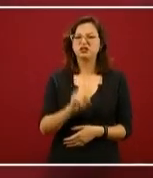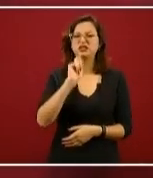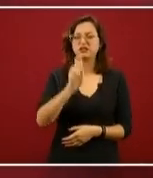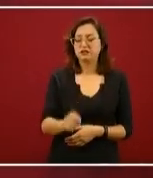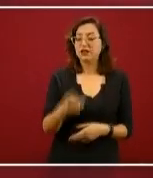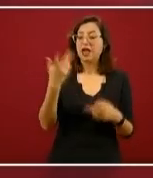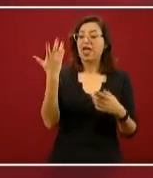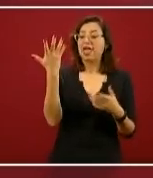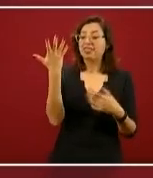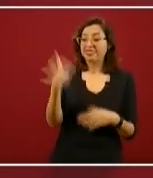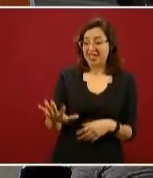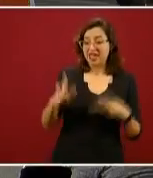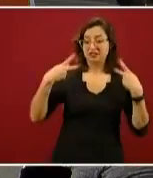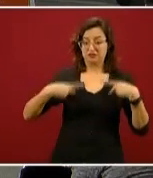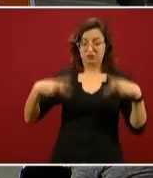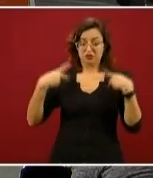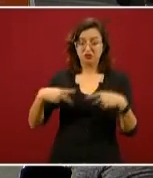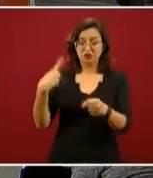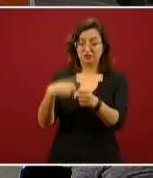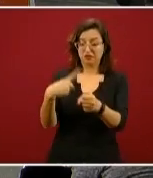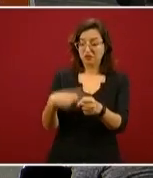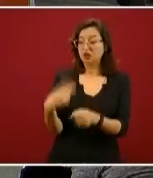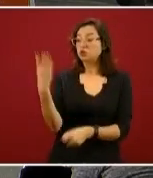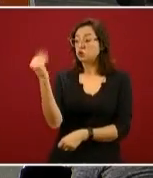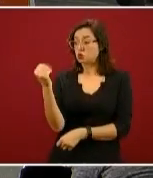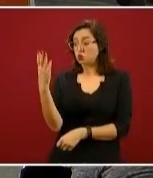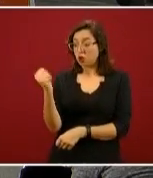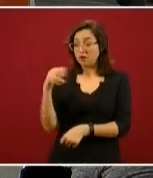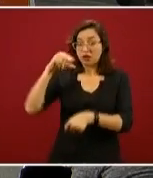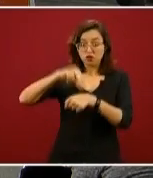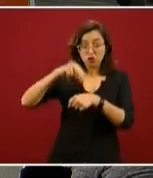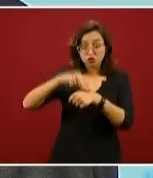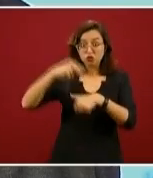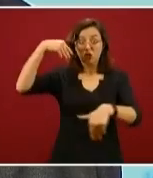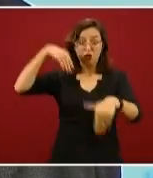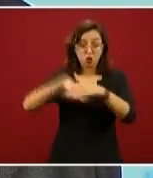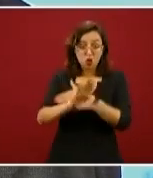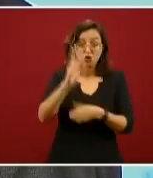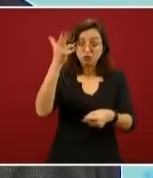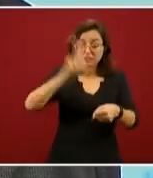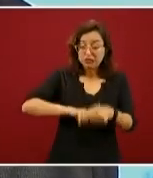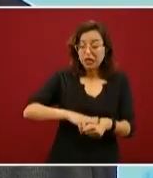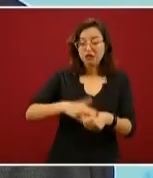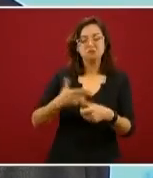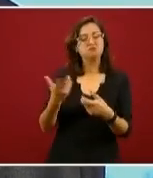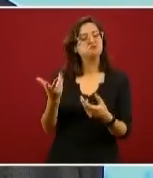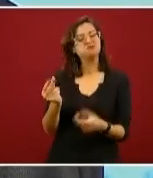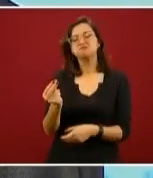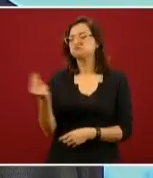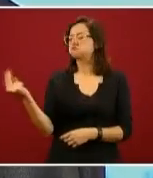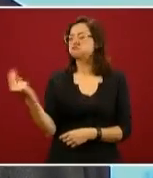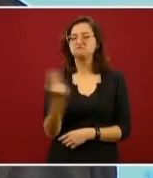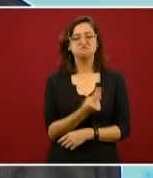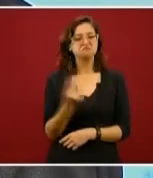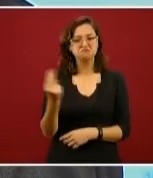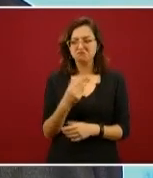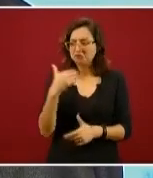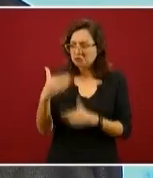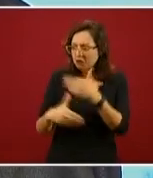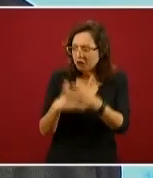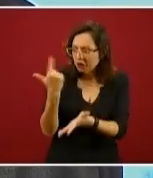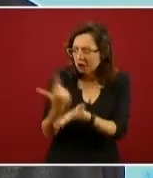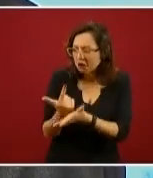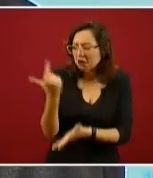10 no van a necesitar ninguna atención avanzada, no van a necesitar hospitalización y su riesgo de complicaciones